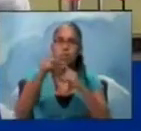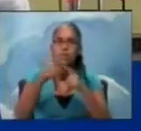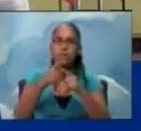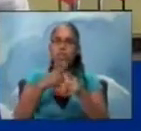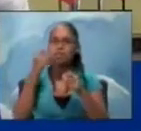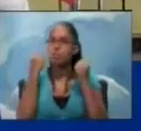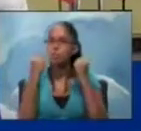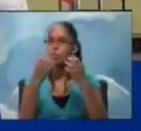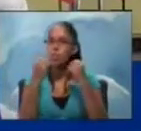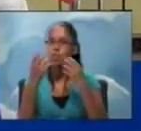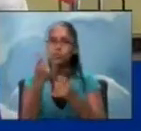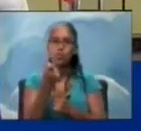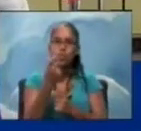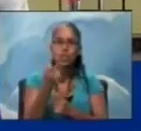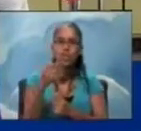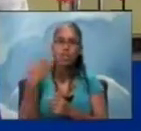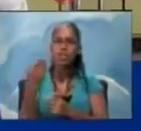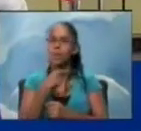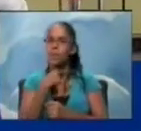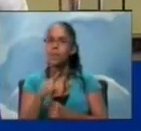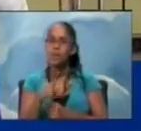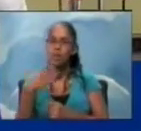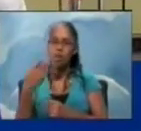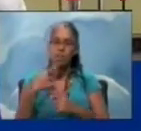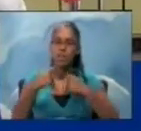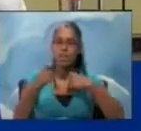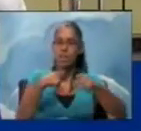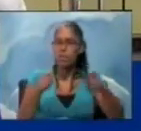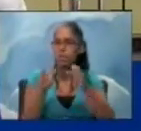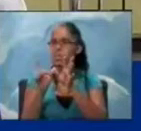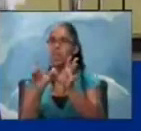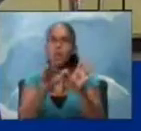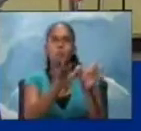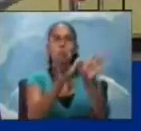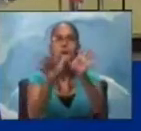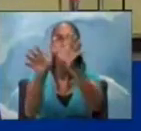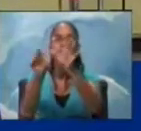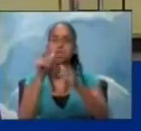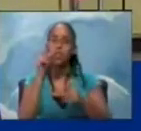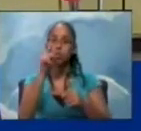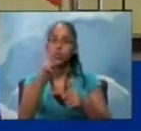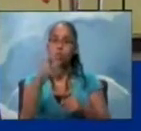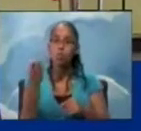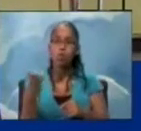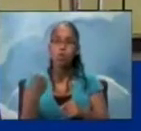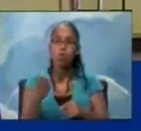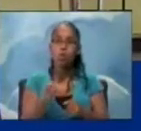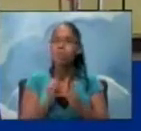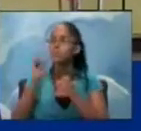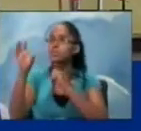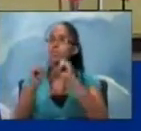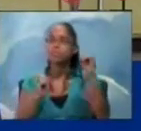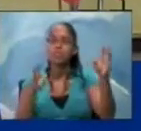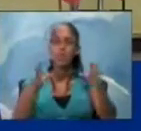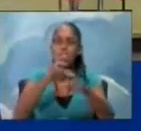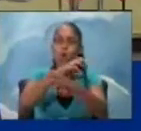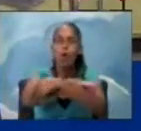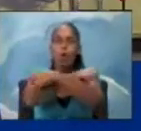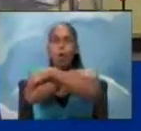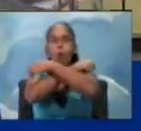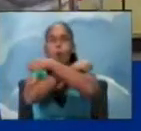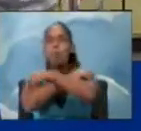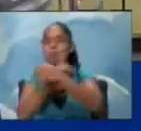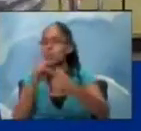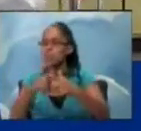mucho dinero que perdieron los que vendían las palomitas. Usted espantó las